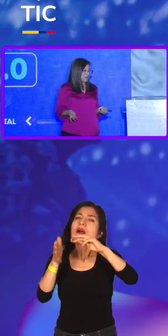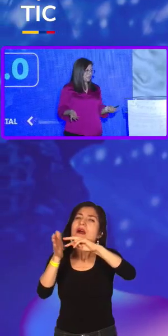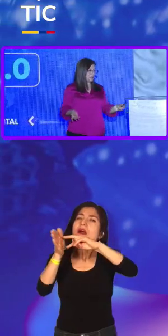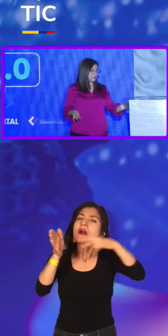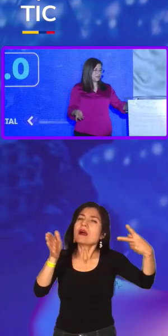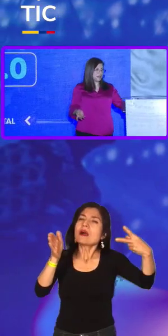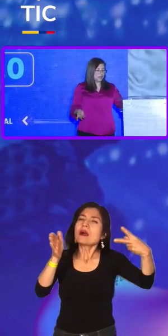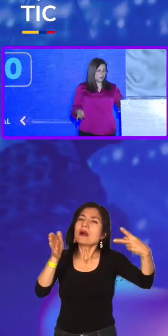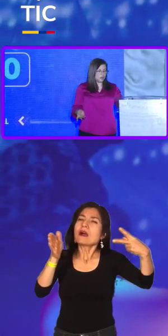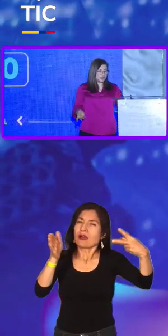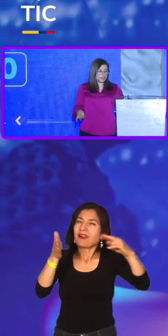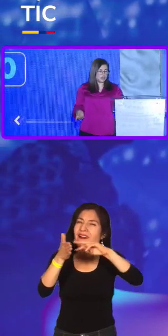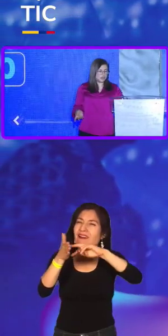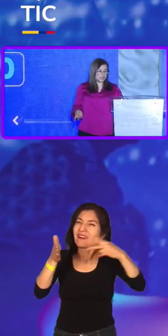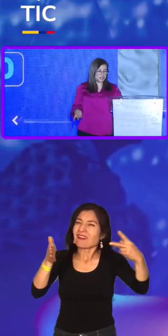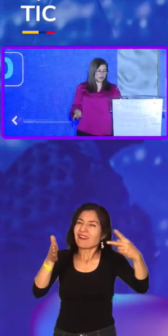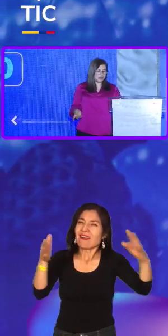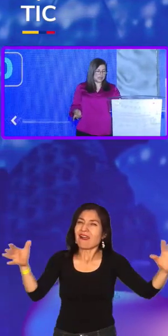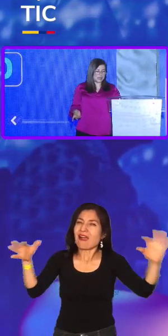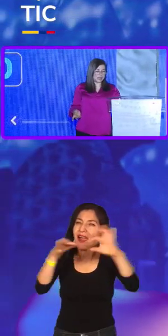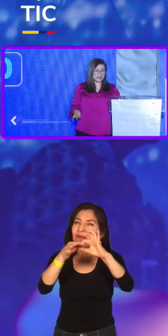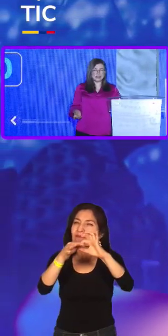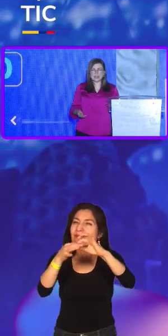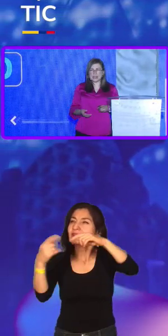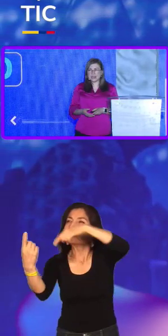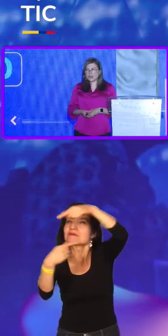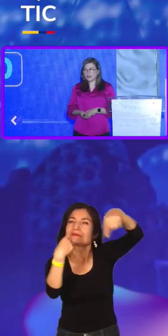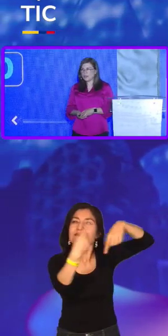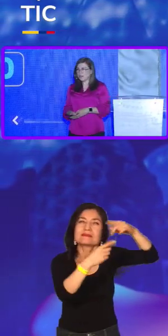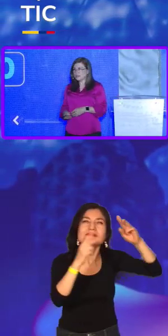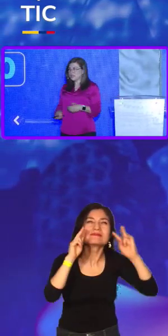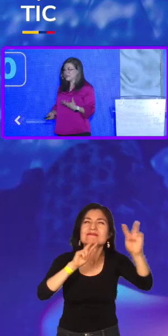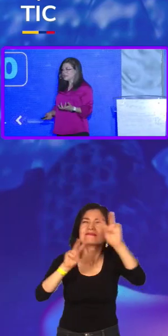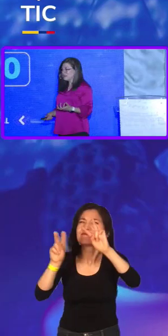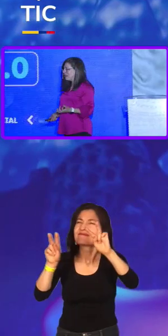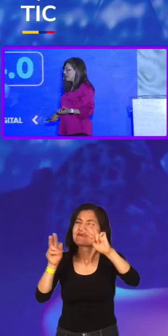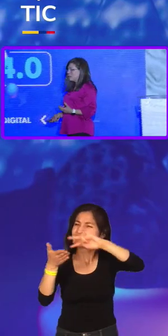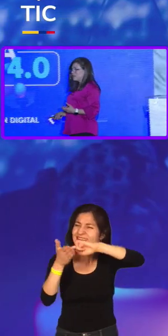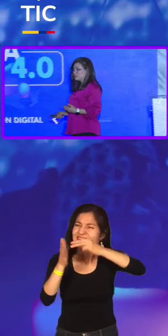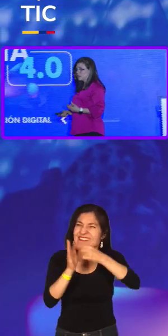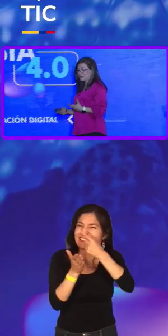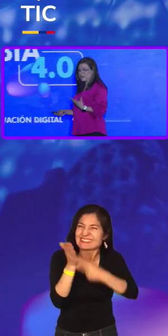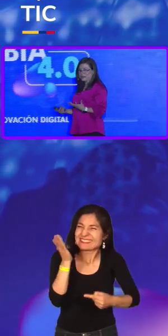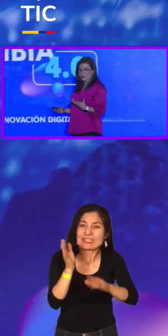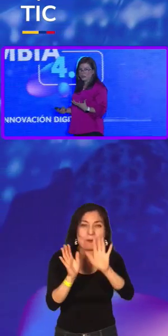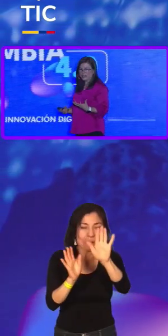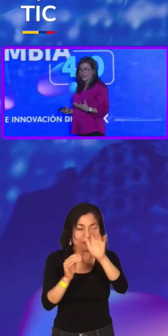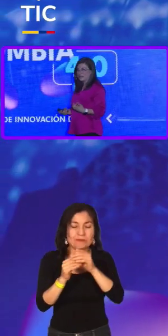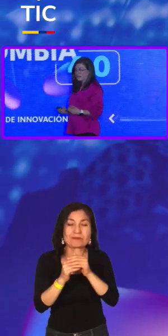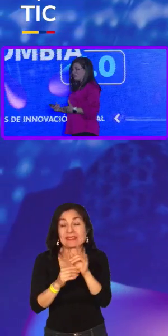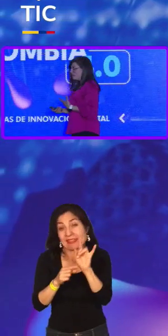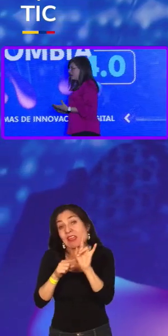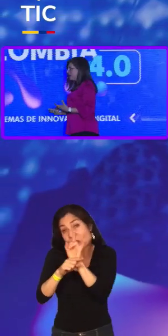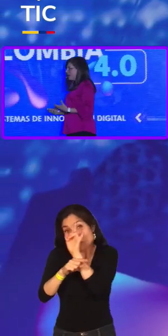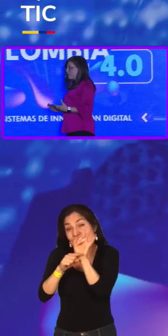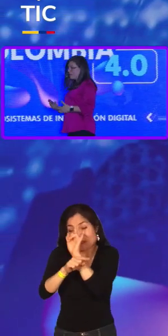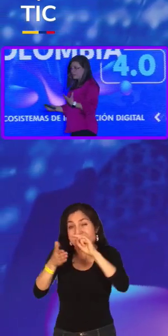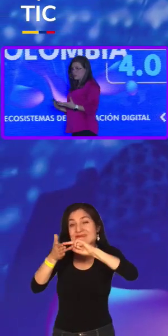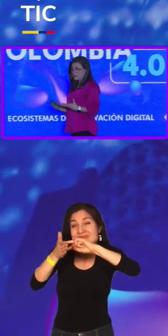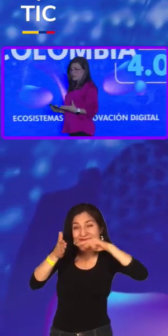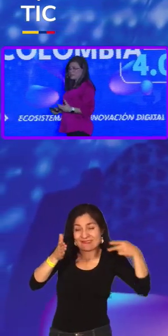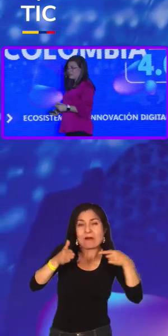turístico inteligente? Un destino turístico inteligente, como dijimos, es más allá de nada más usar la tecnología, llenarnos